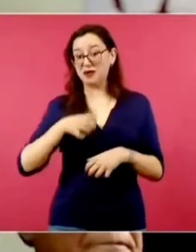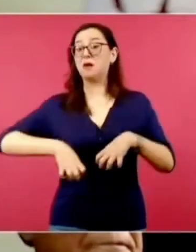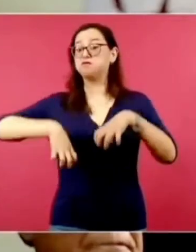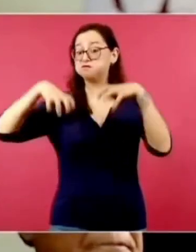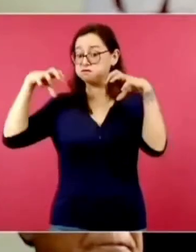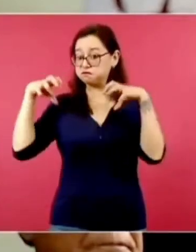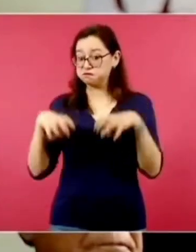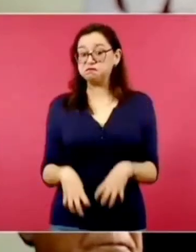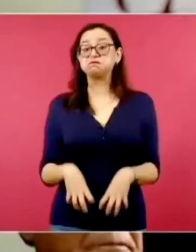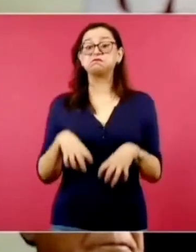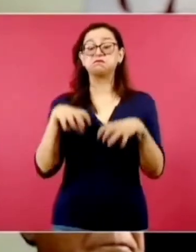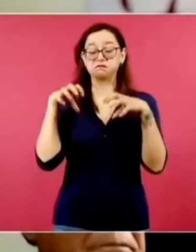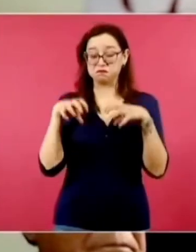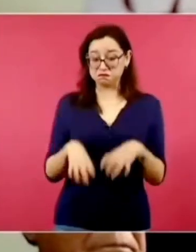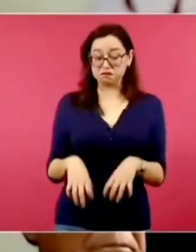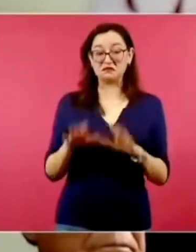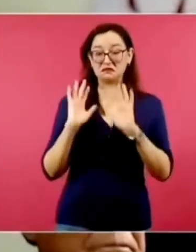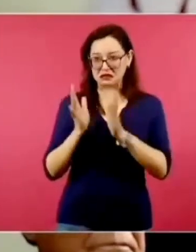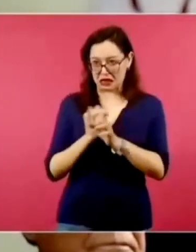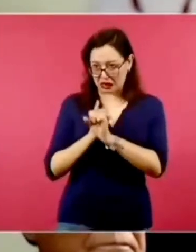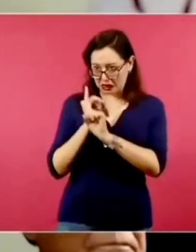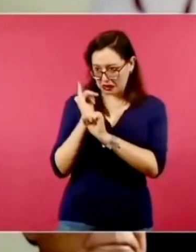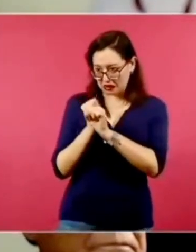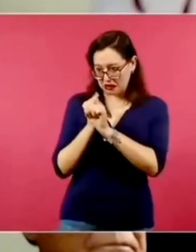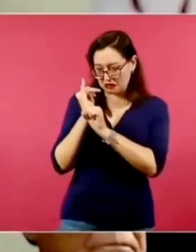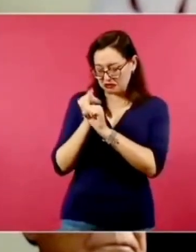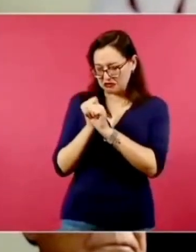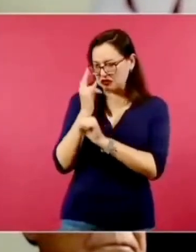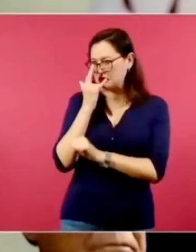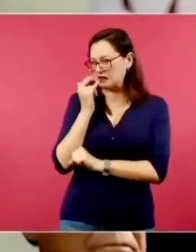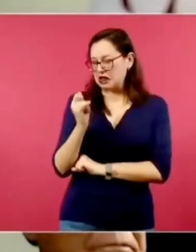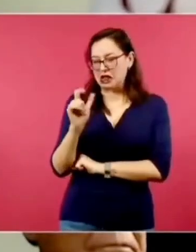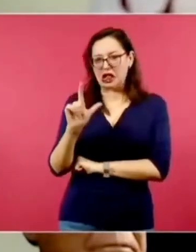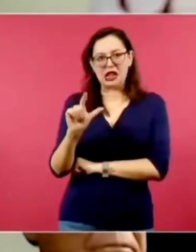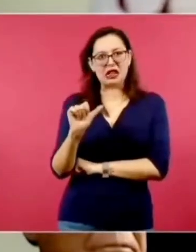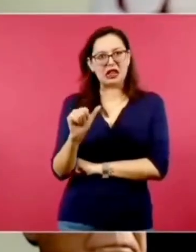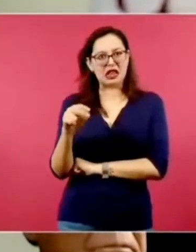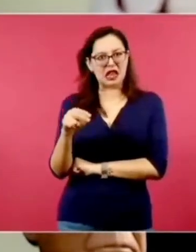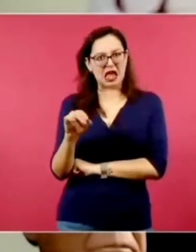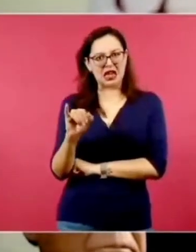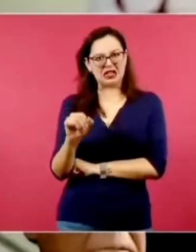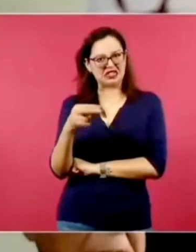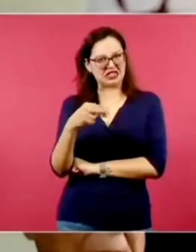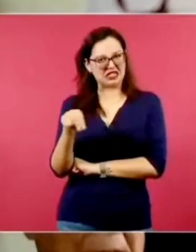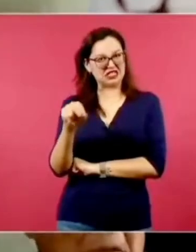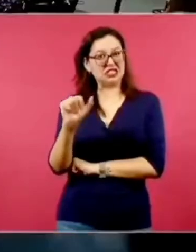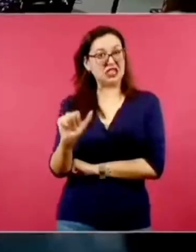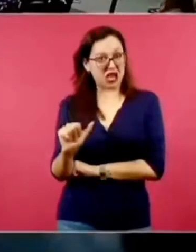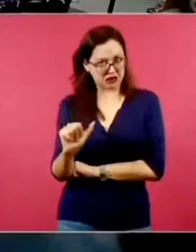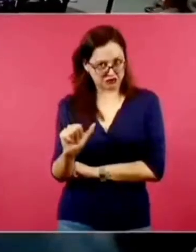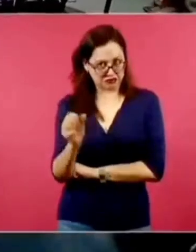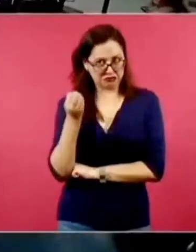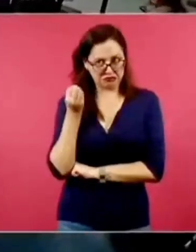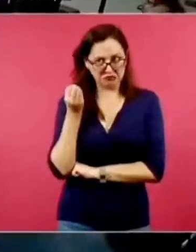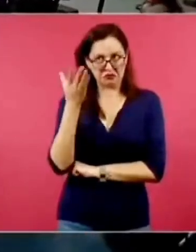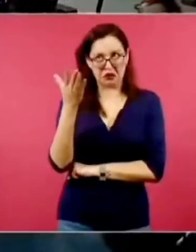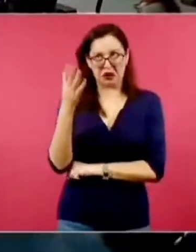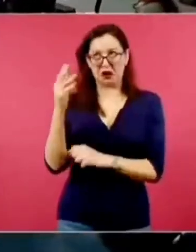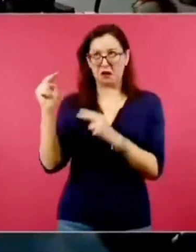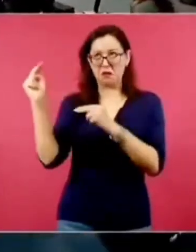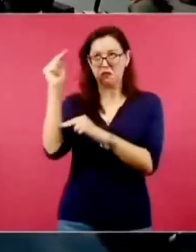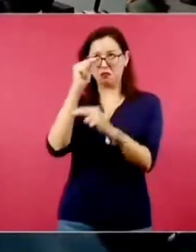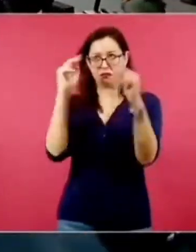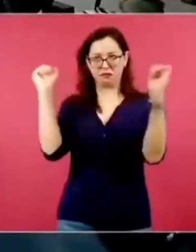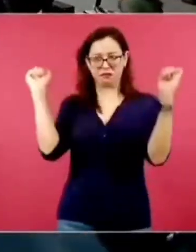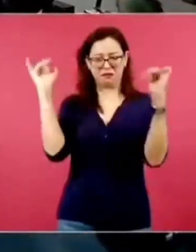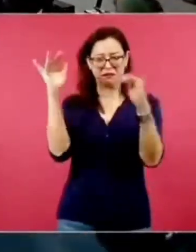muchas lluvias, y sobre todo en el sur-sureste, donde están las más